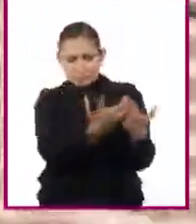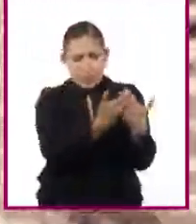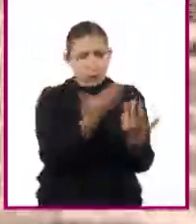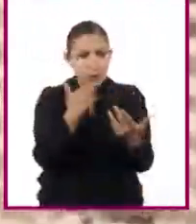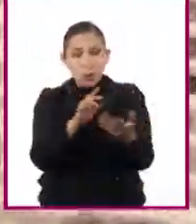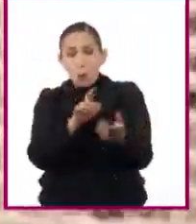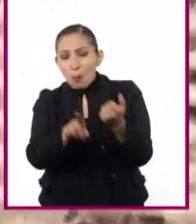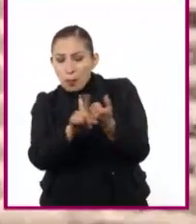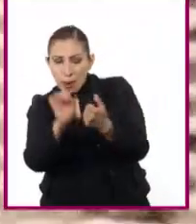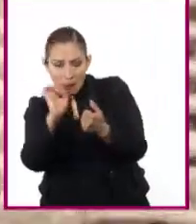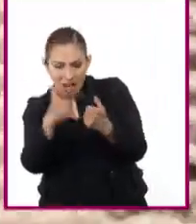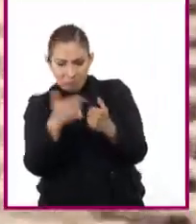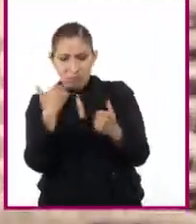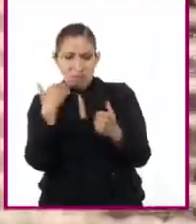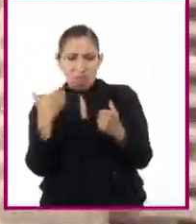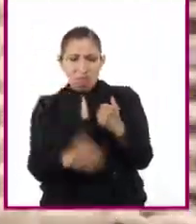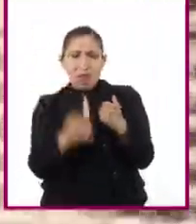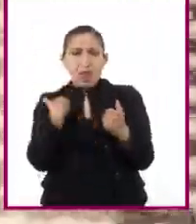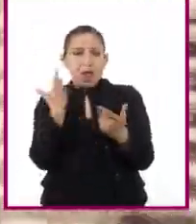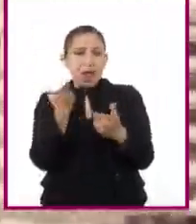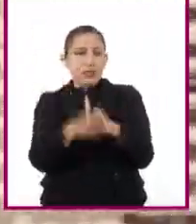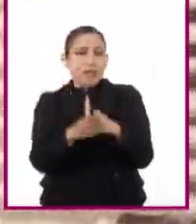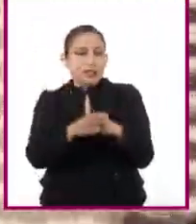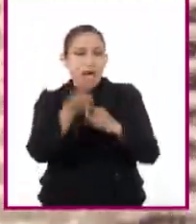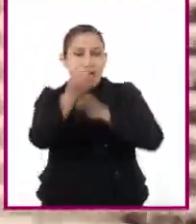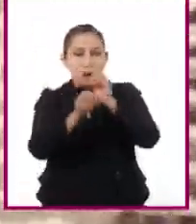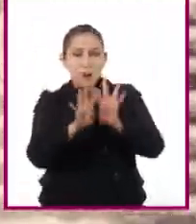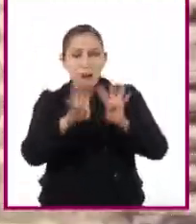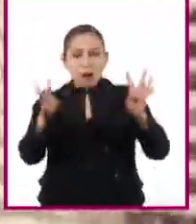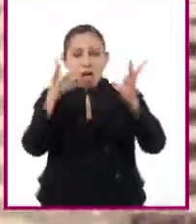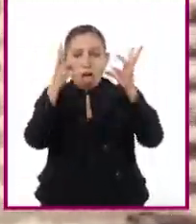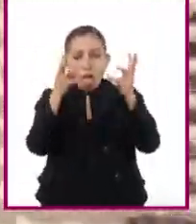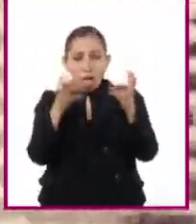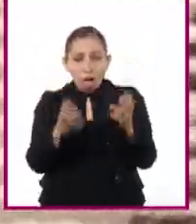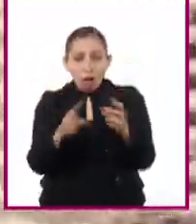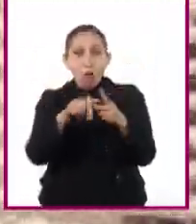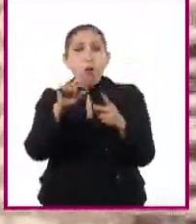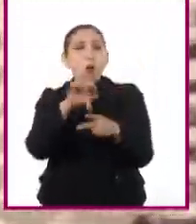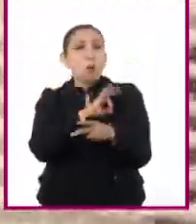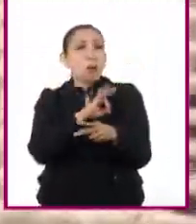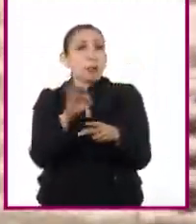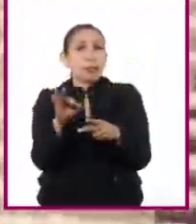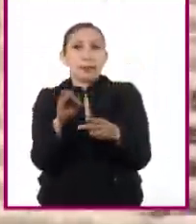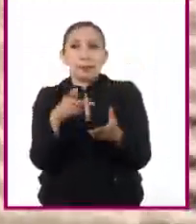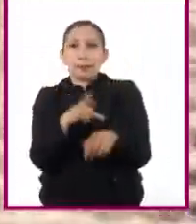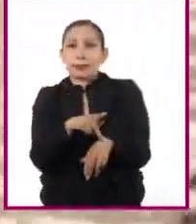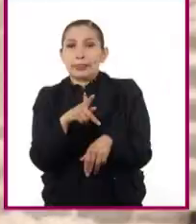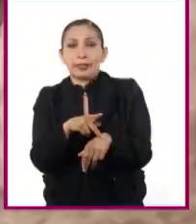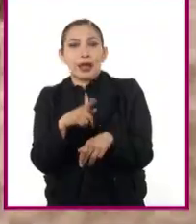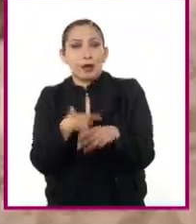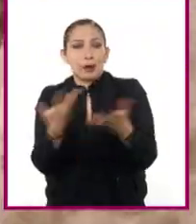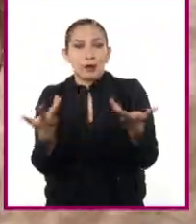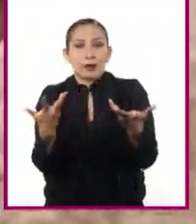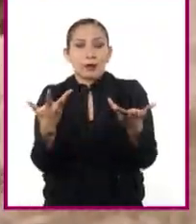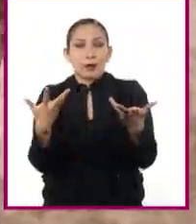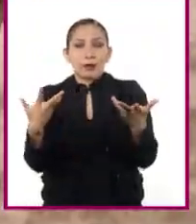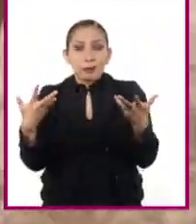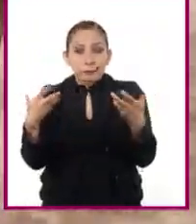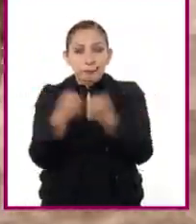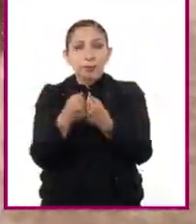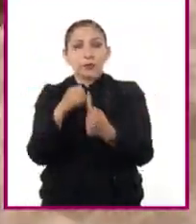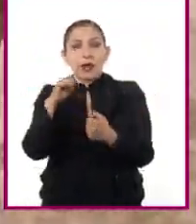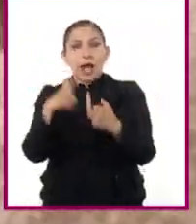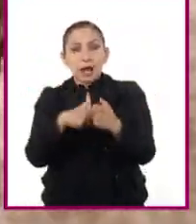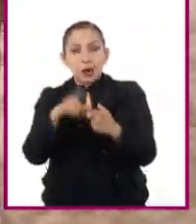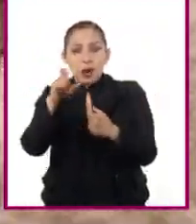tenga perturbaciones que puedan dañar la misma obra, ya sea por erosión o que sea por un choque fuerte con